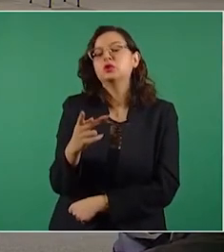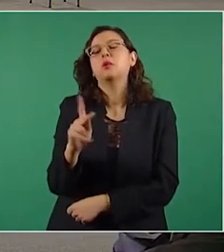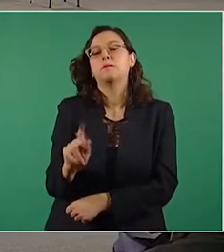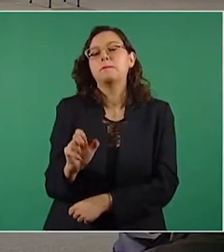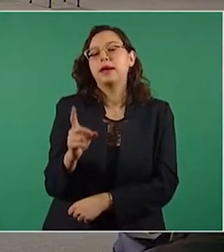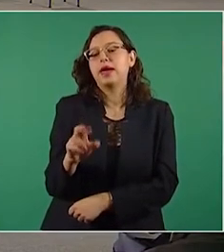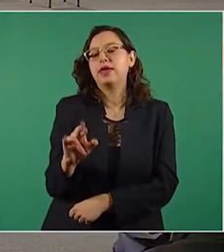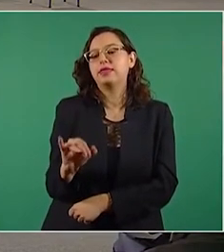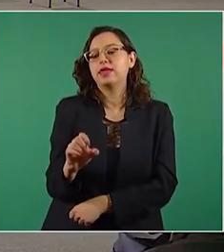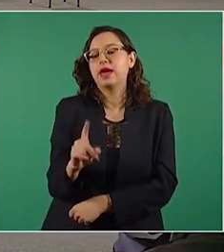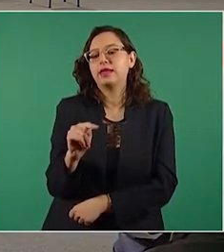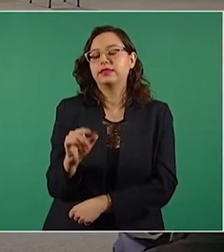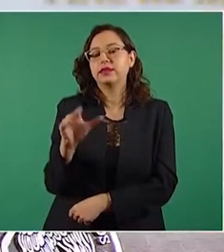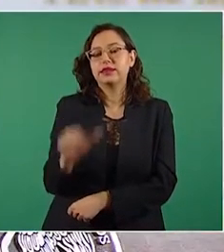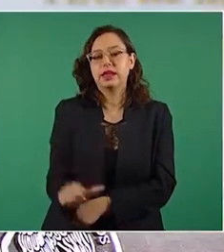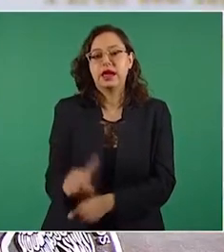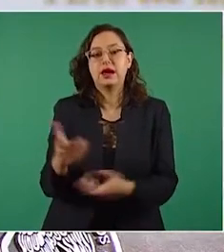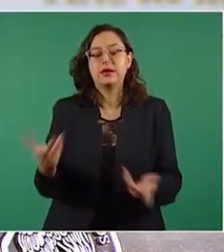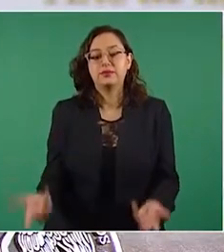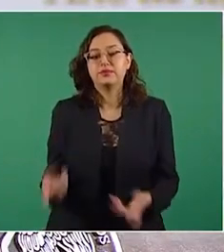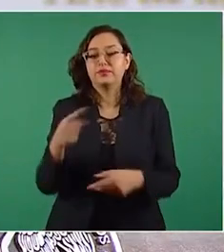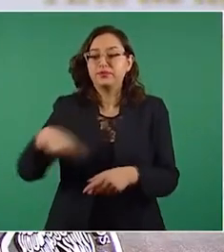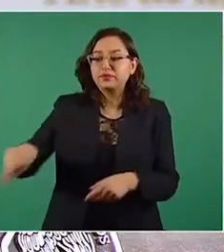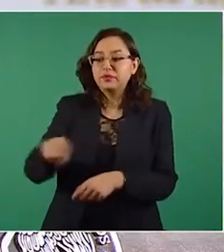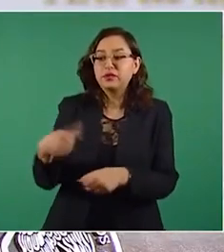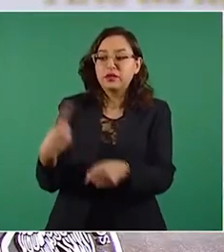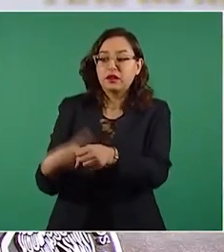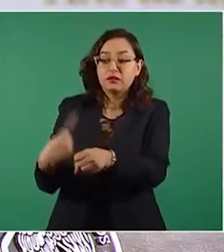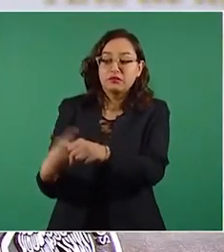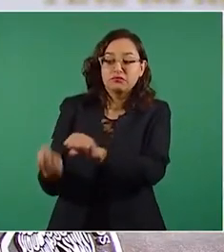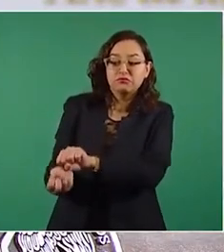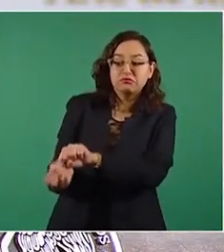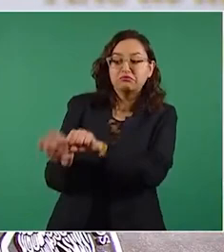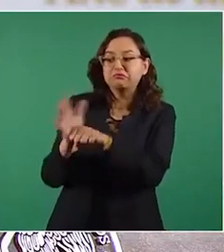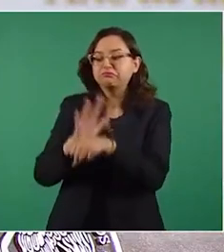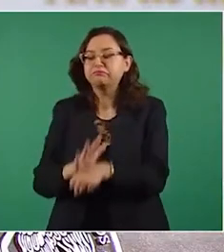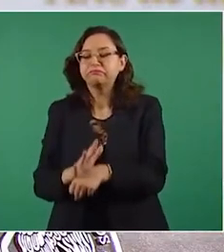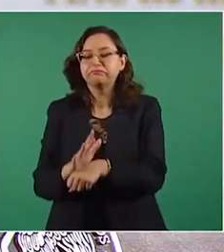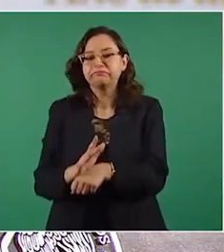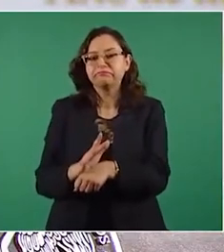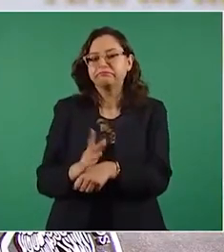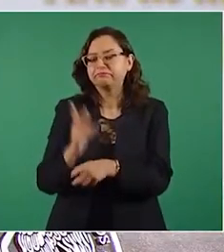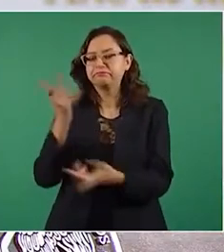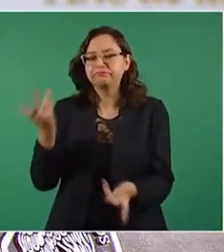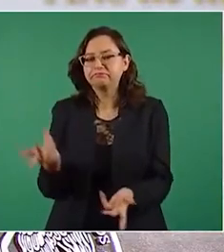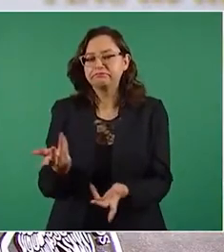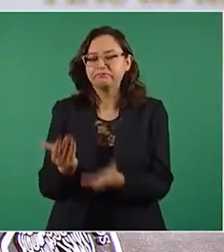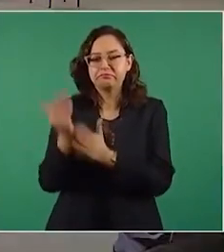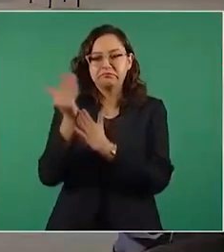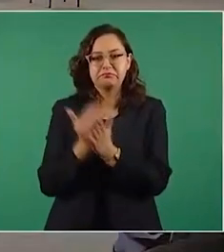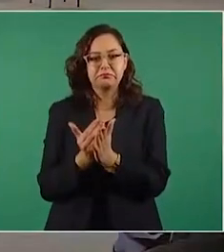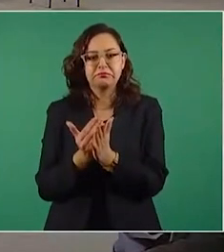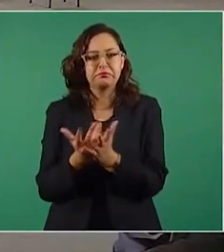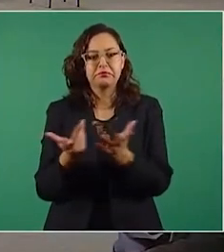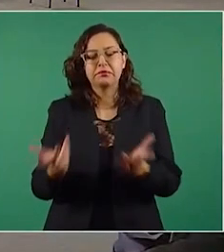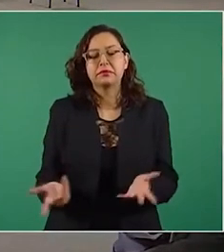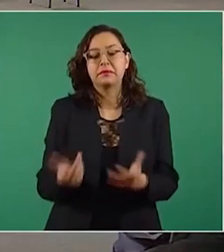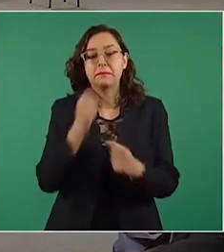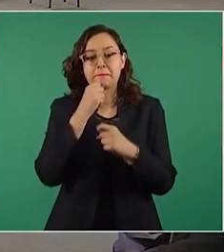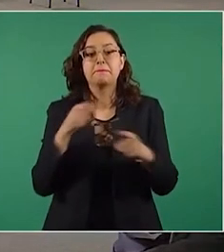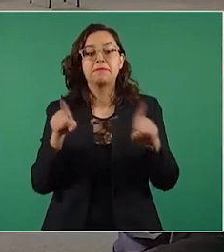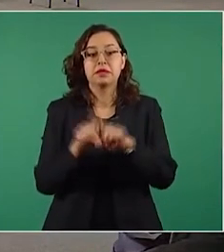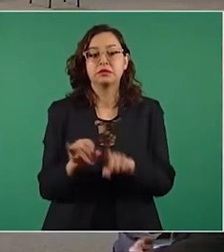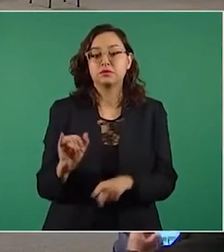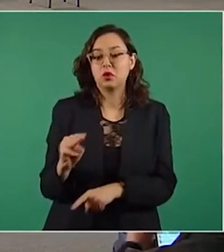apenas una tercera parte tiene COVID o sospecha de la enfermedad. Aquí vemos el cuadro del IMSS, donde nos muestra